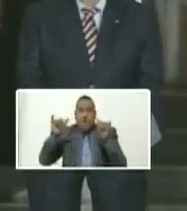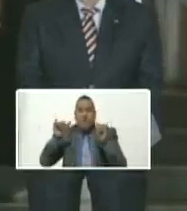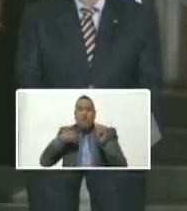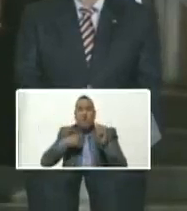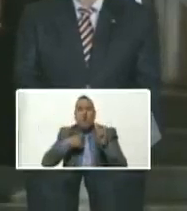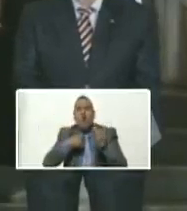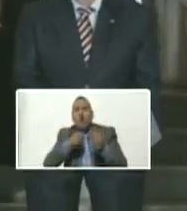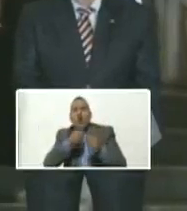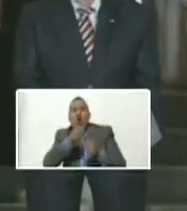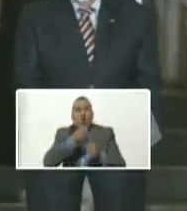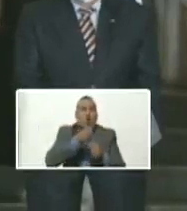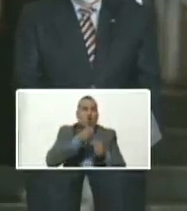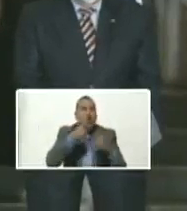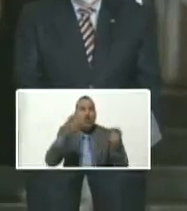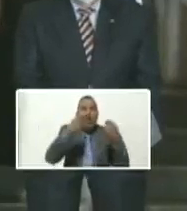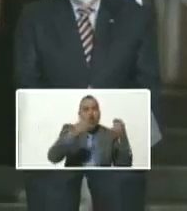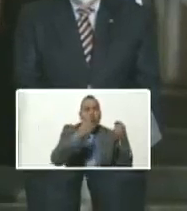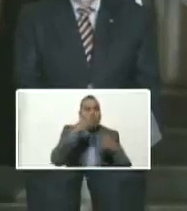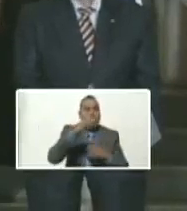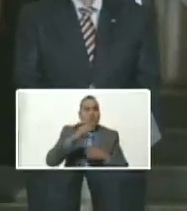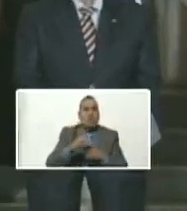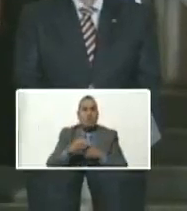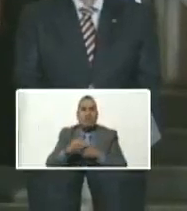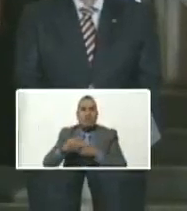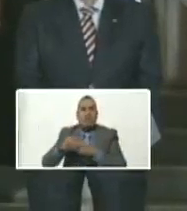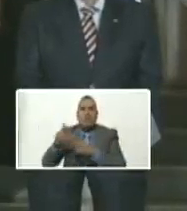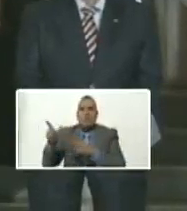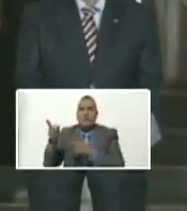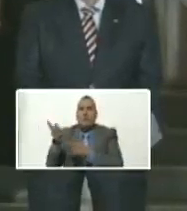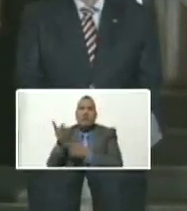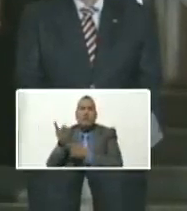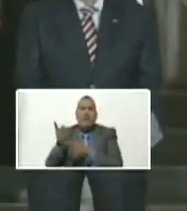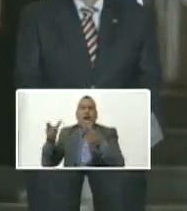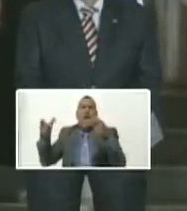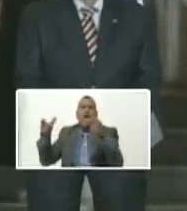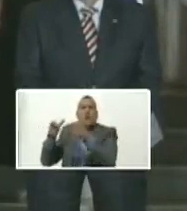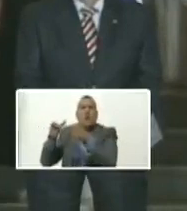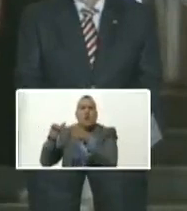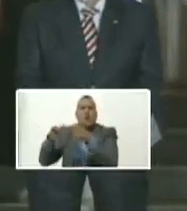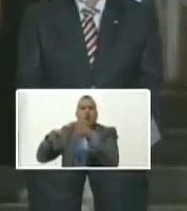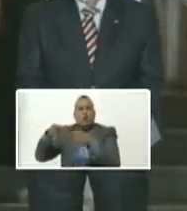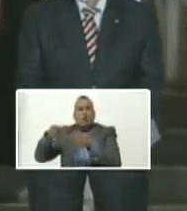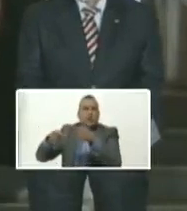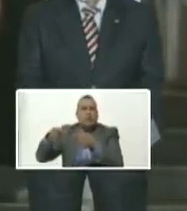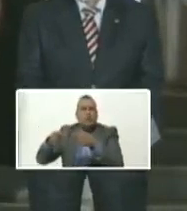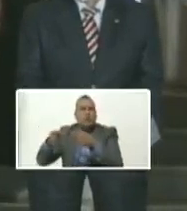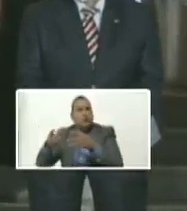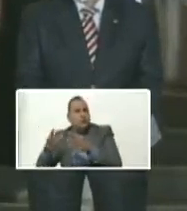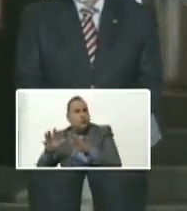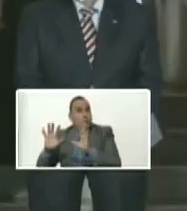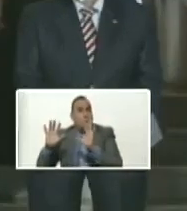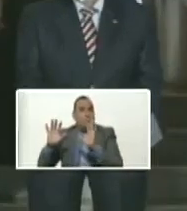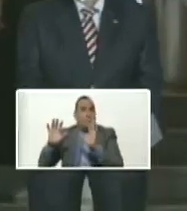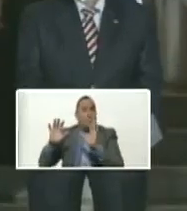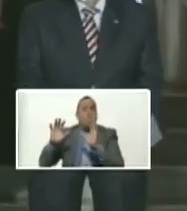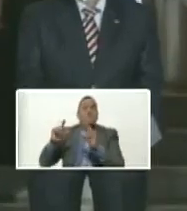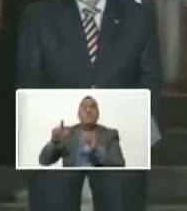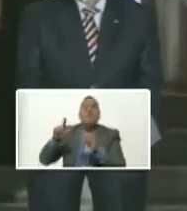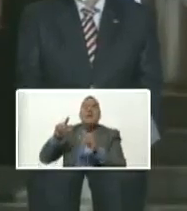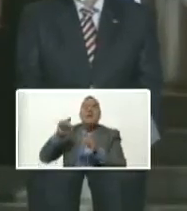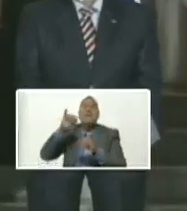colombianos, fue muy tensa. Iván Duque ha viajado varias veces a Washington y no lo ha recibido